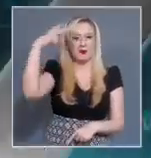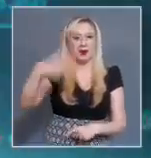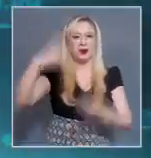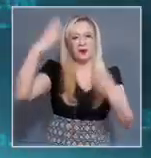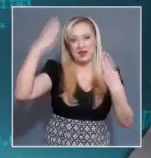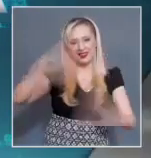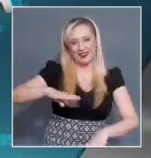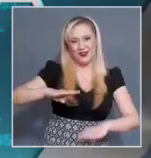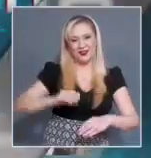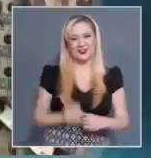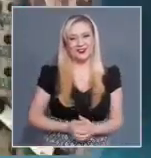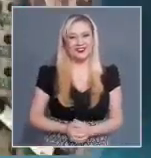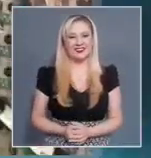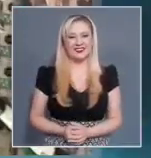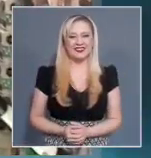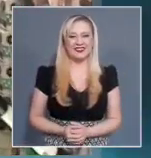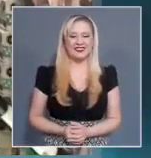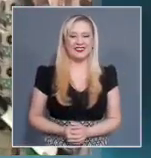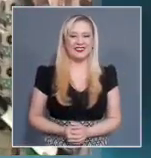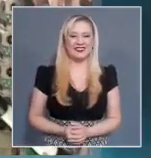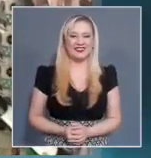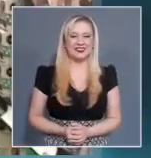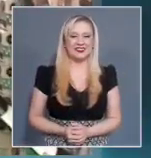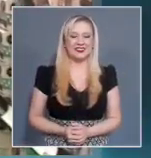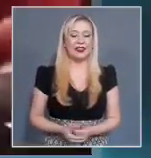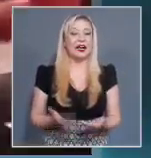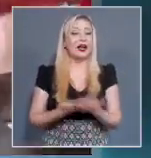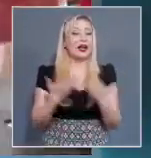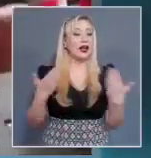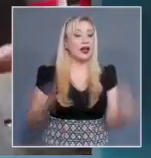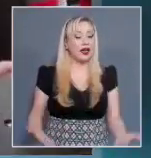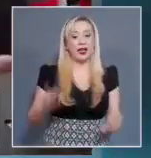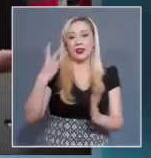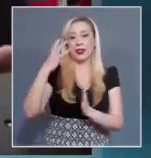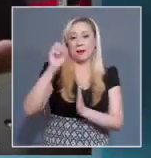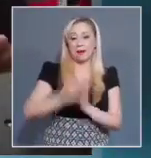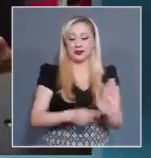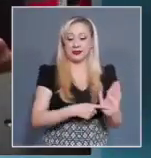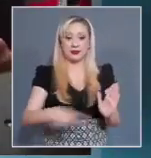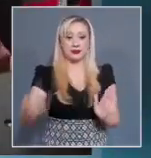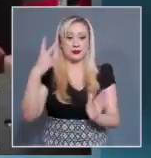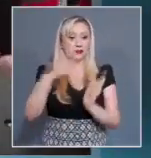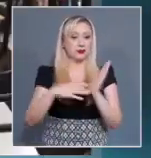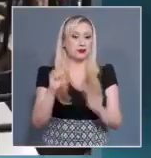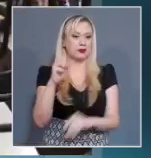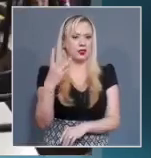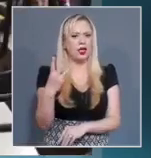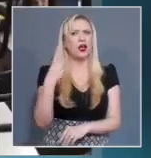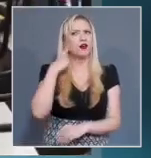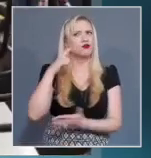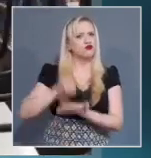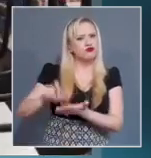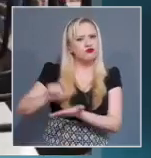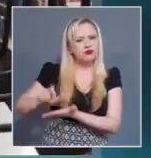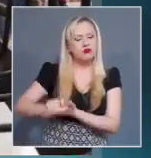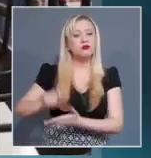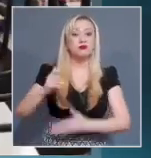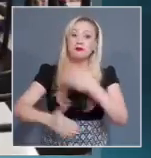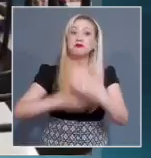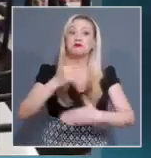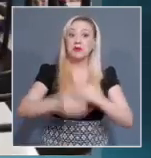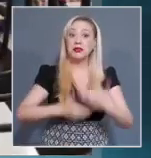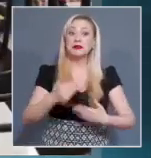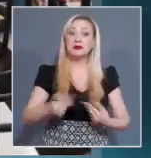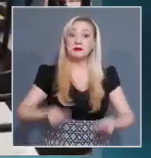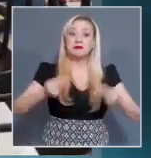México. En el primer trimestre del año, el consumo privado y la inversión física avanzaron. Según datos del INEGI, la